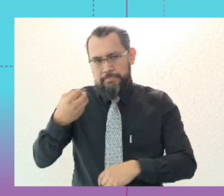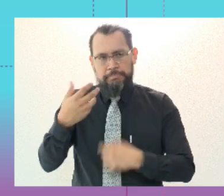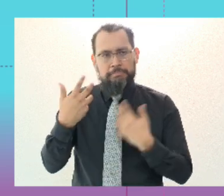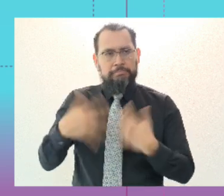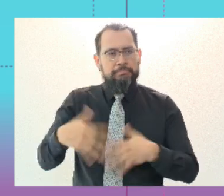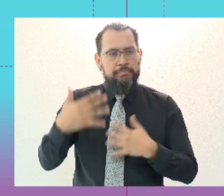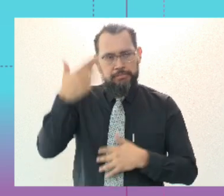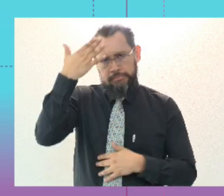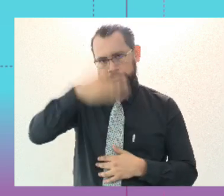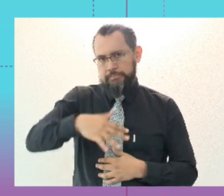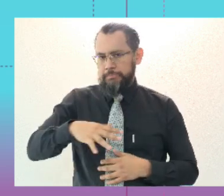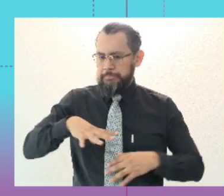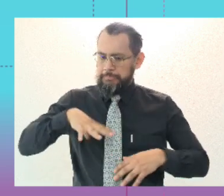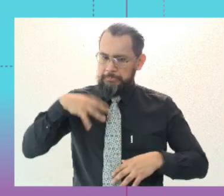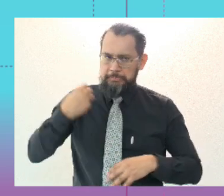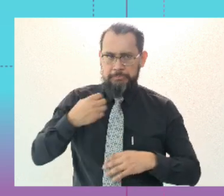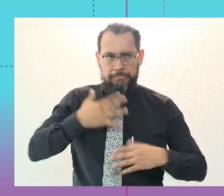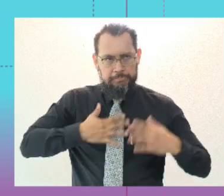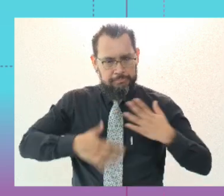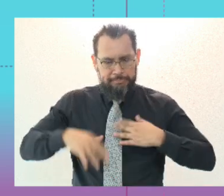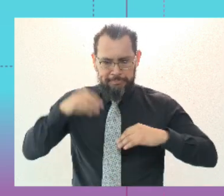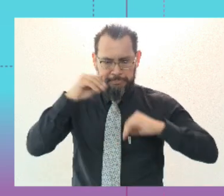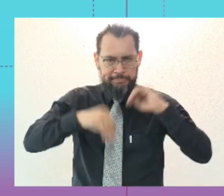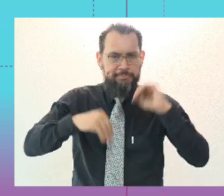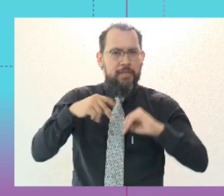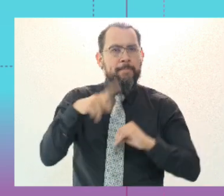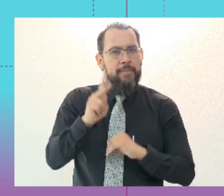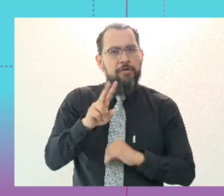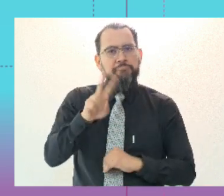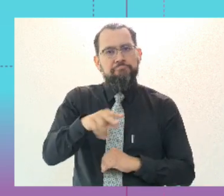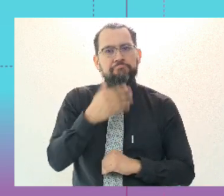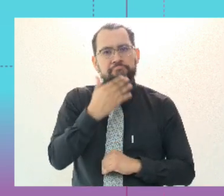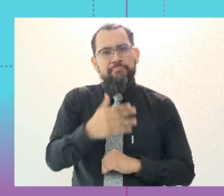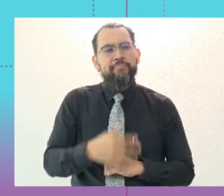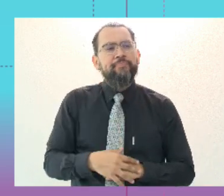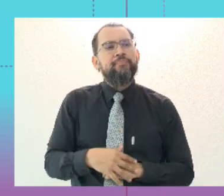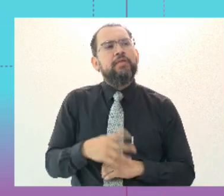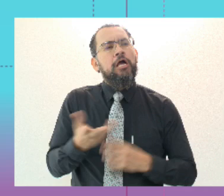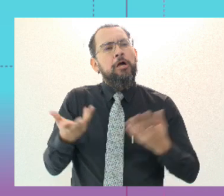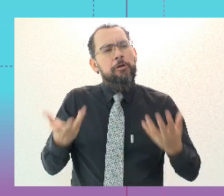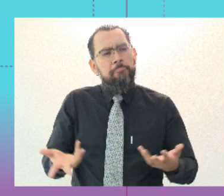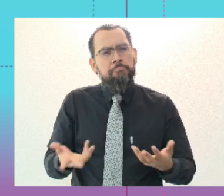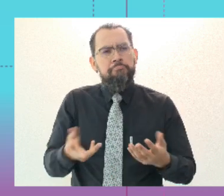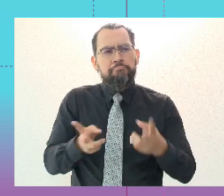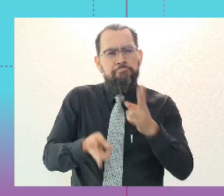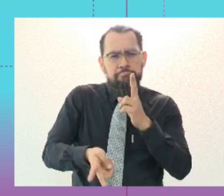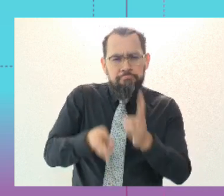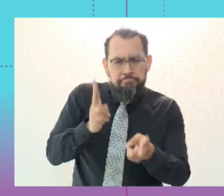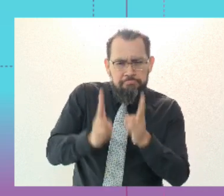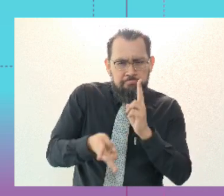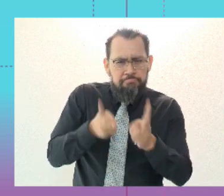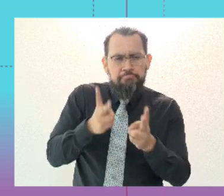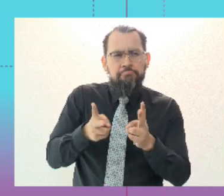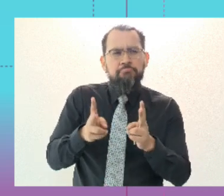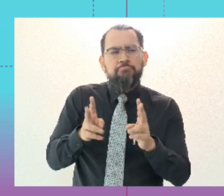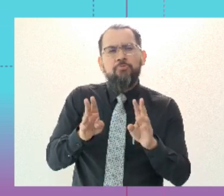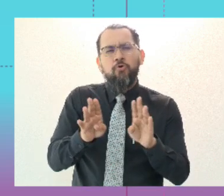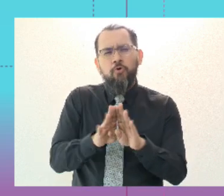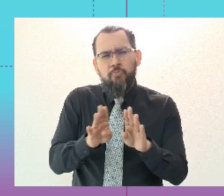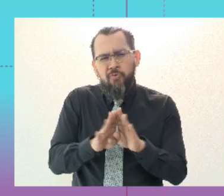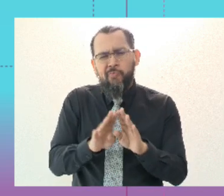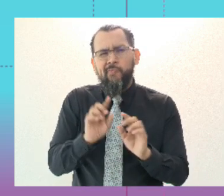bastante arduo, ¿verdad?, pero con muy buenos resultados. Y bueno, pues en ese tenor vamos a platicar un poquito sobre esta